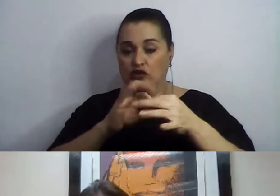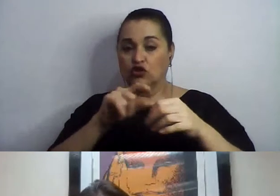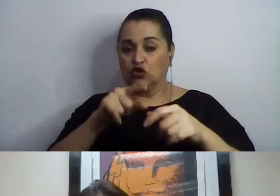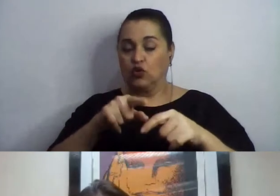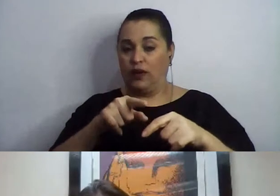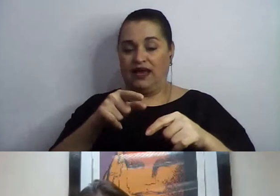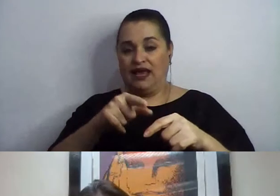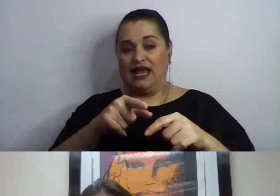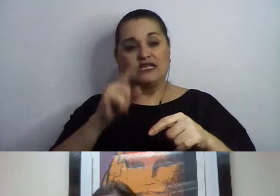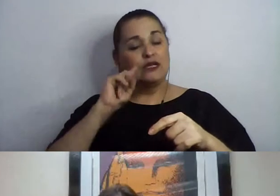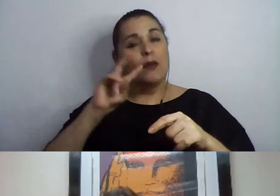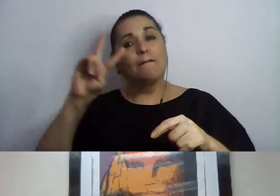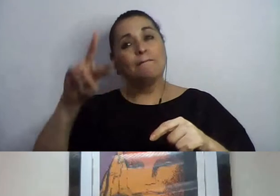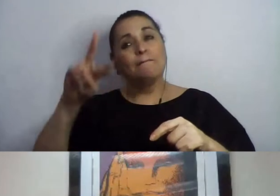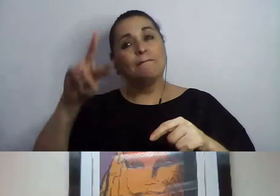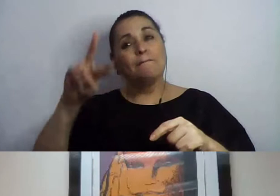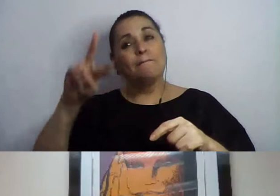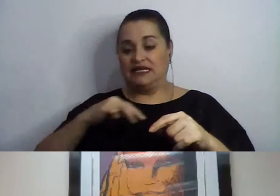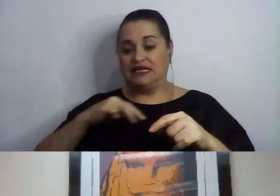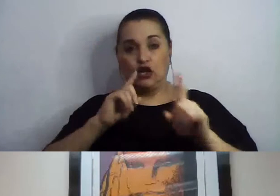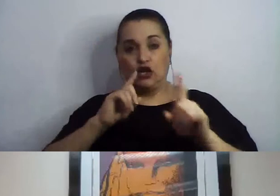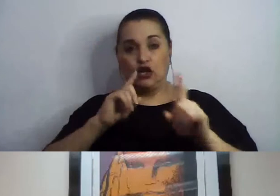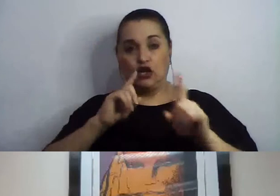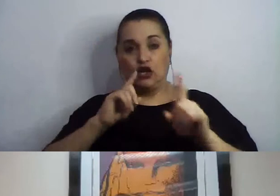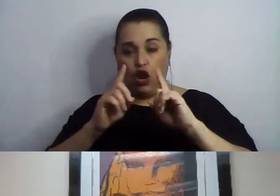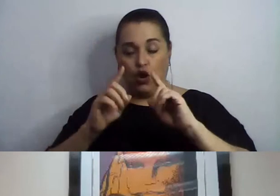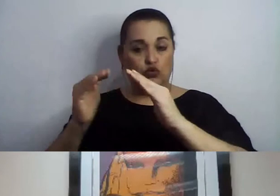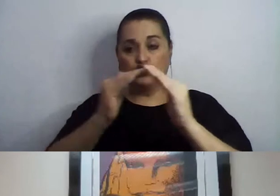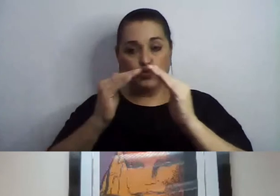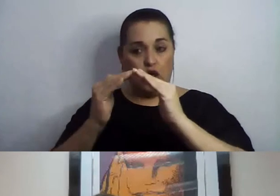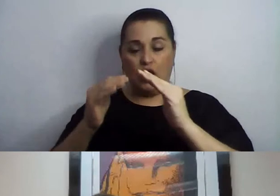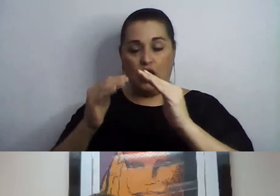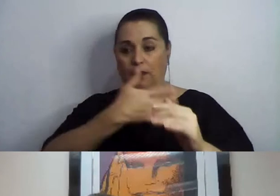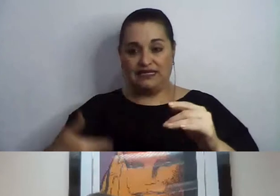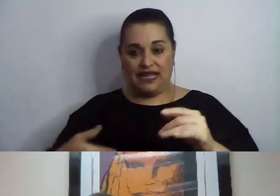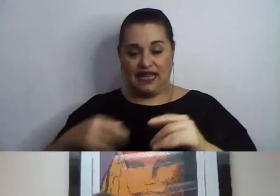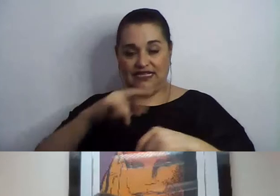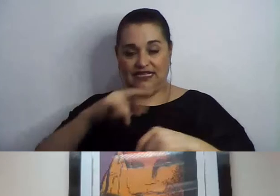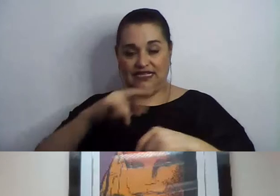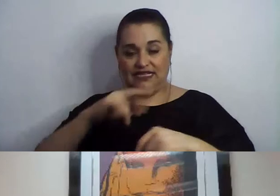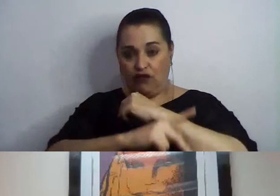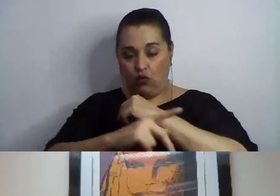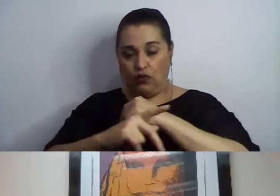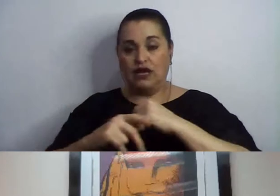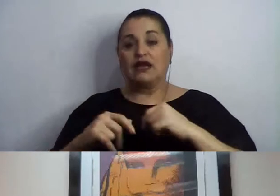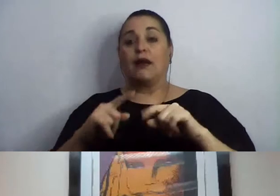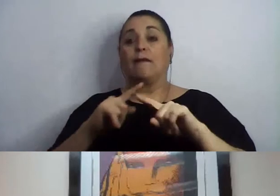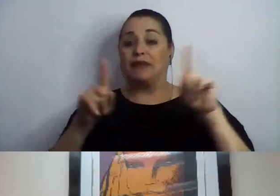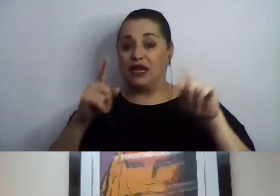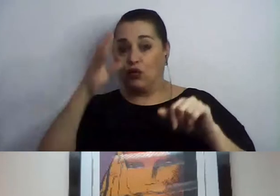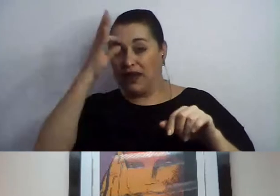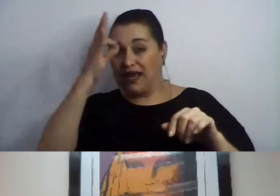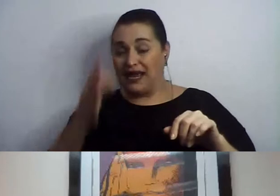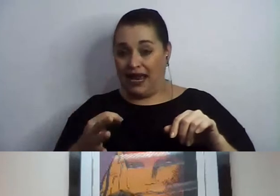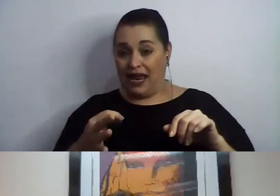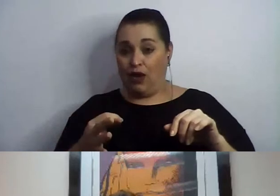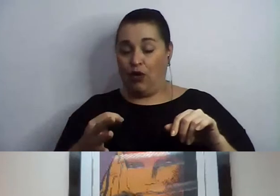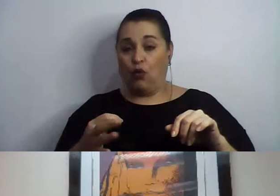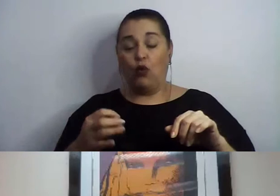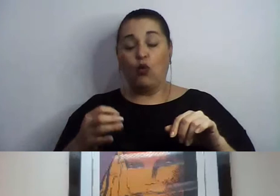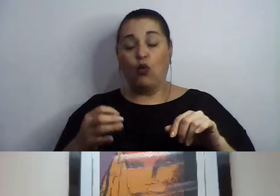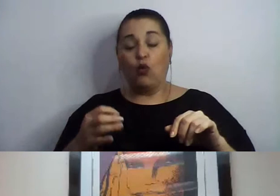sentido con el viceministerio de diálogo ciudadano en la presidencia de la república esos han sido digamos nuestros aspectos si creo que justamente